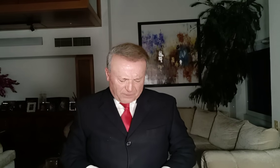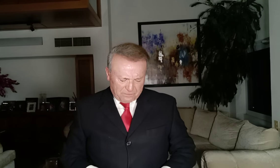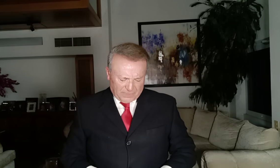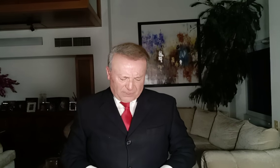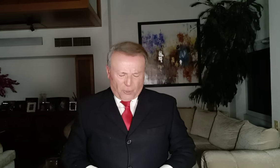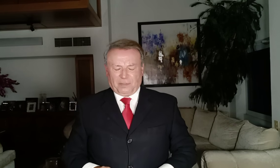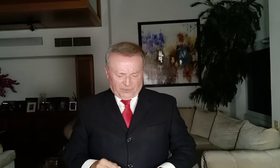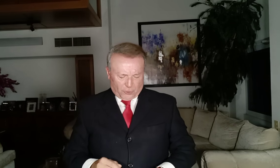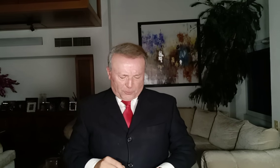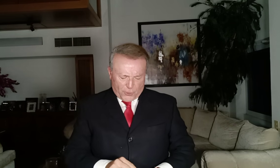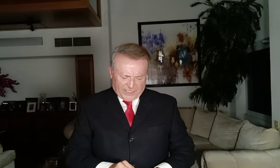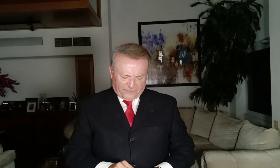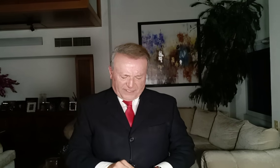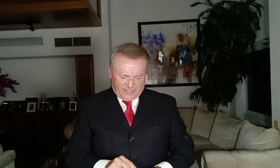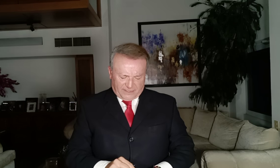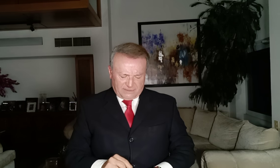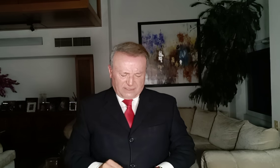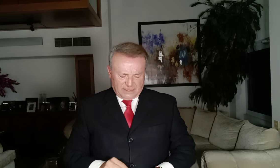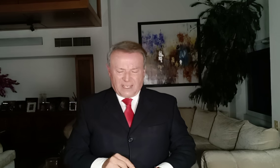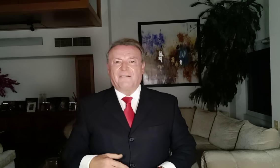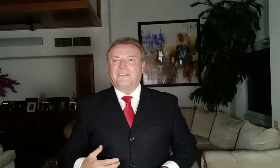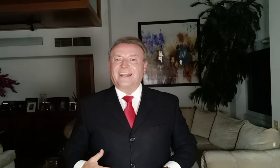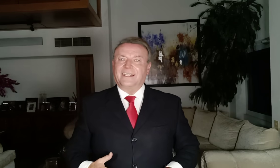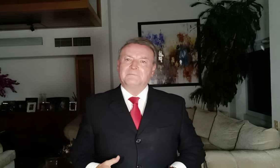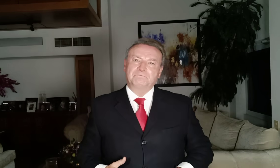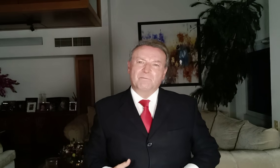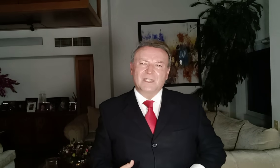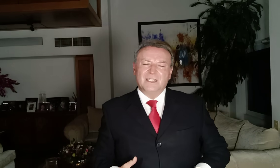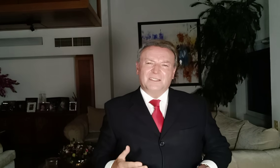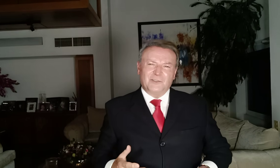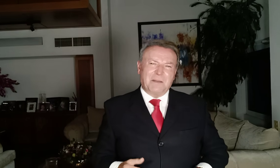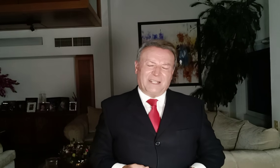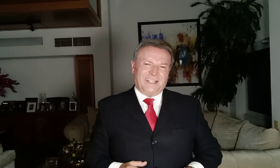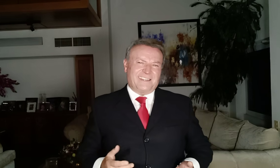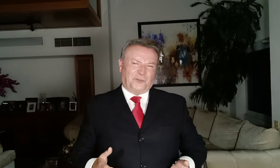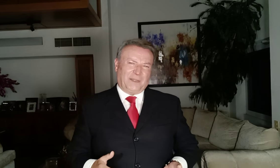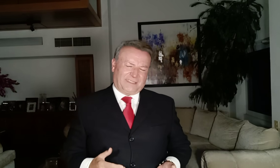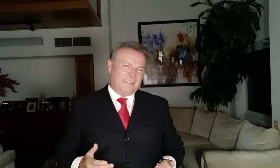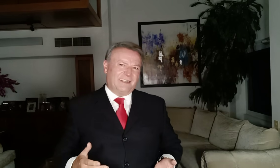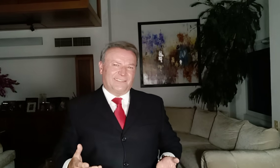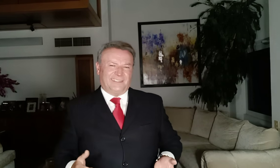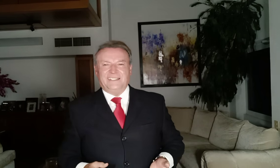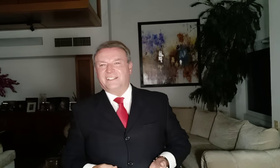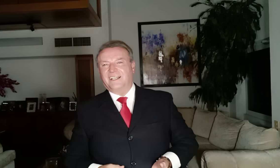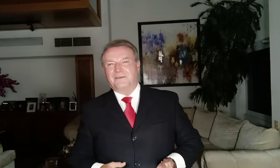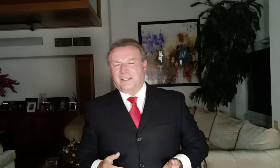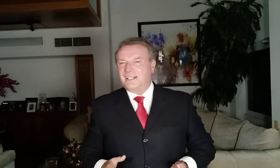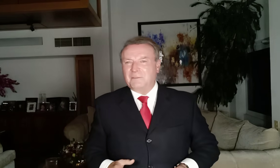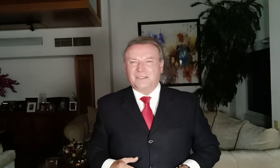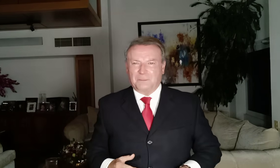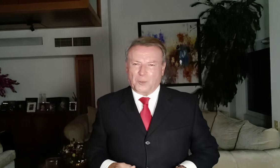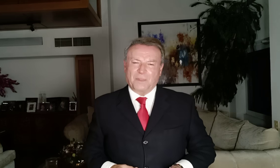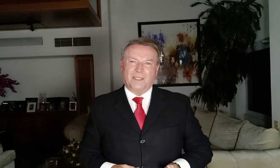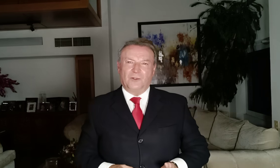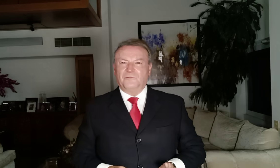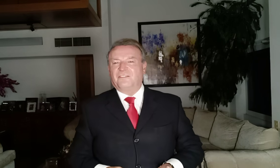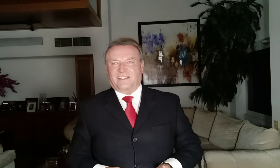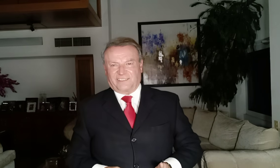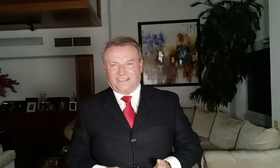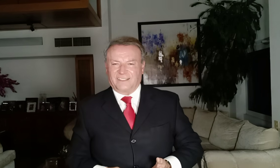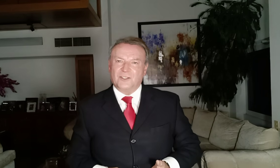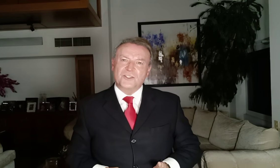hoy López se volvió a referir a Frena de una manera despectiva, cínica, verdaderamente propia de